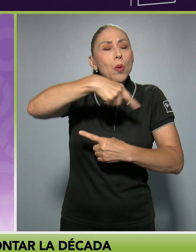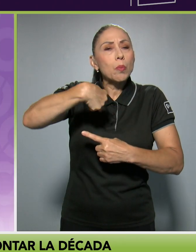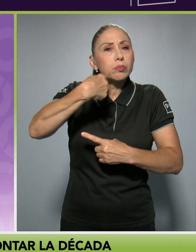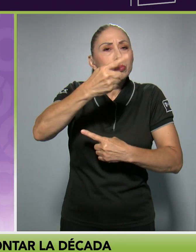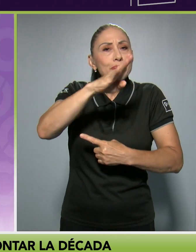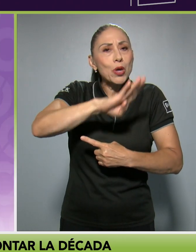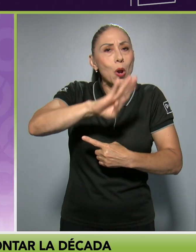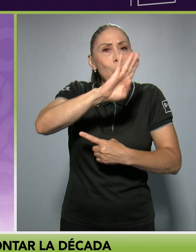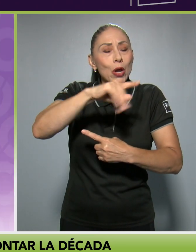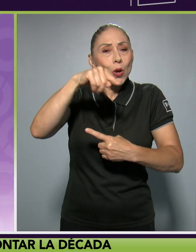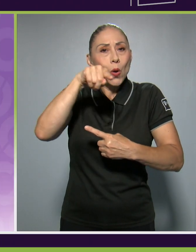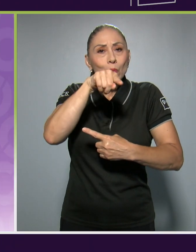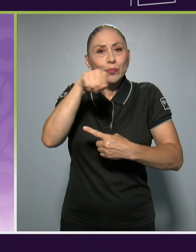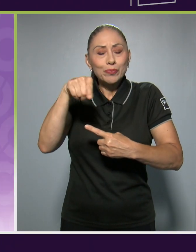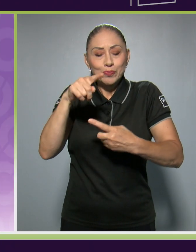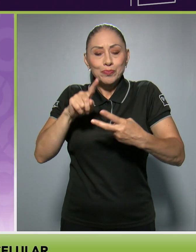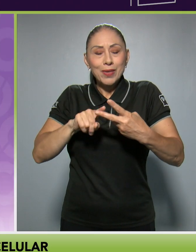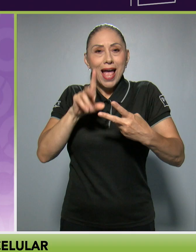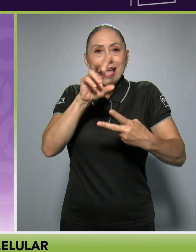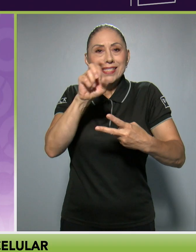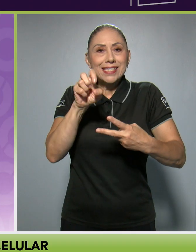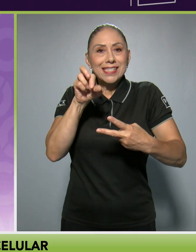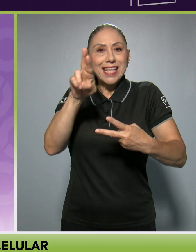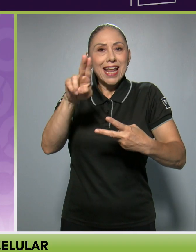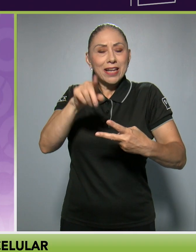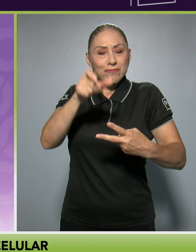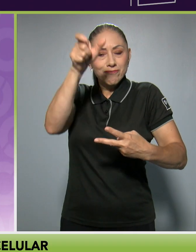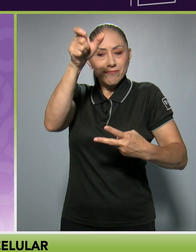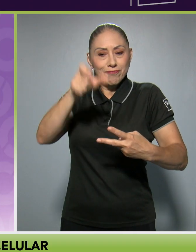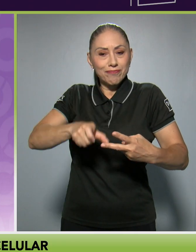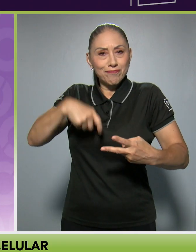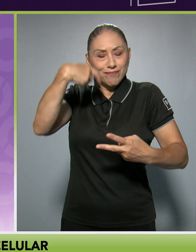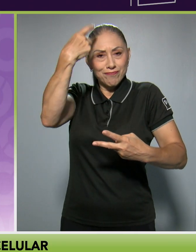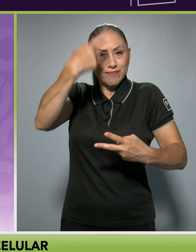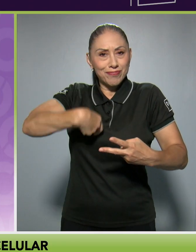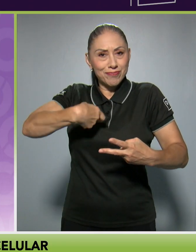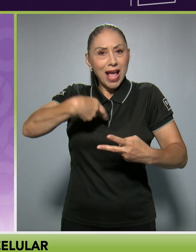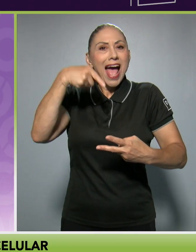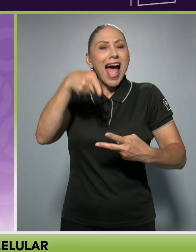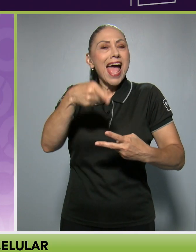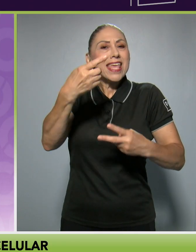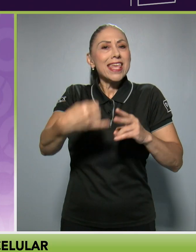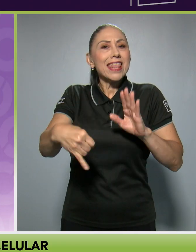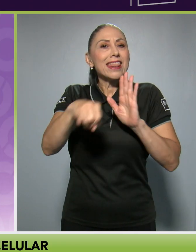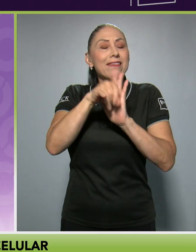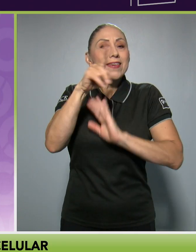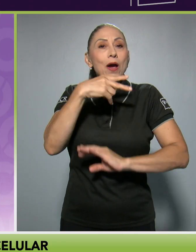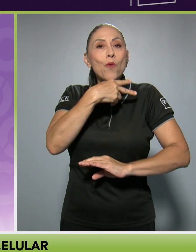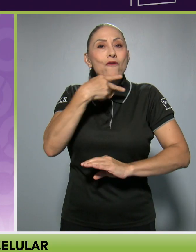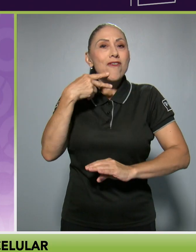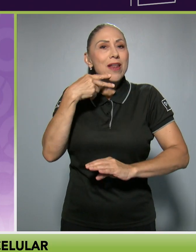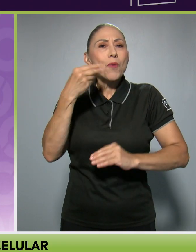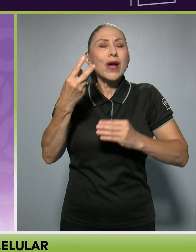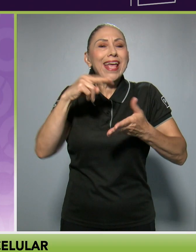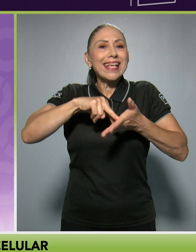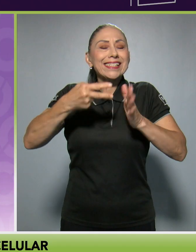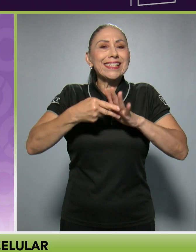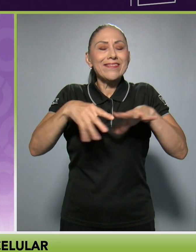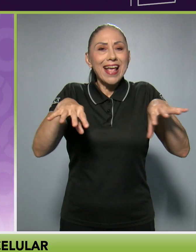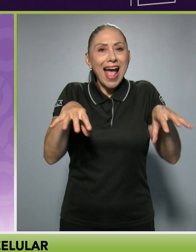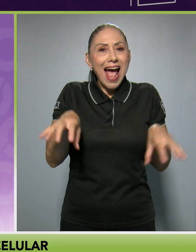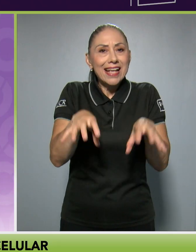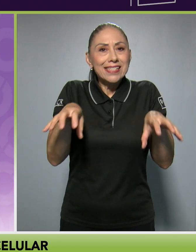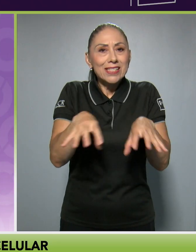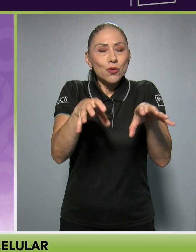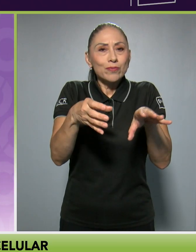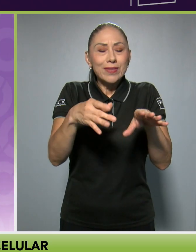biológico, pero además esta parte de ser en donde identifica un verbo que es acción, que es